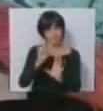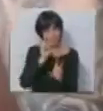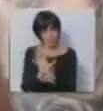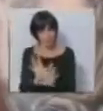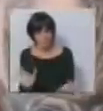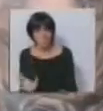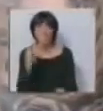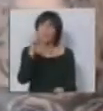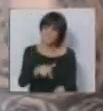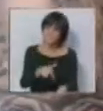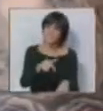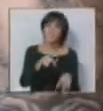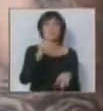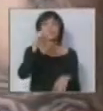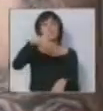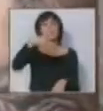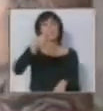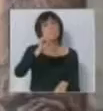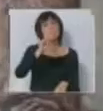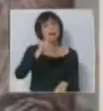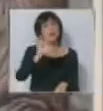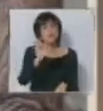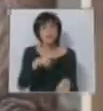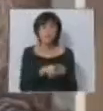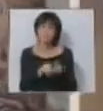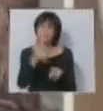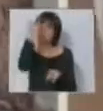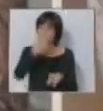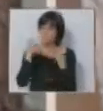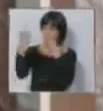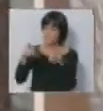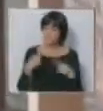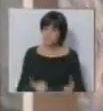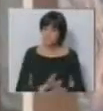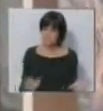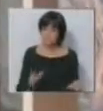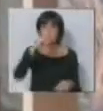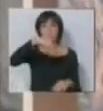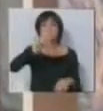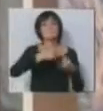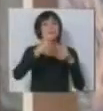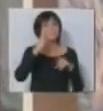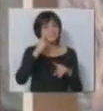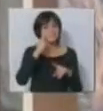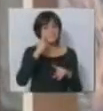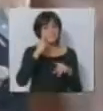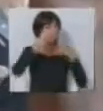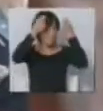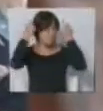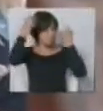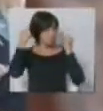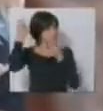es tremendo. Este pibe tiene un perfil diferente a Maxi López. A ver, Maxi tiene esta pinta de pelito muy